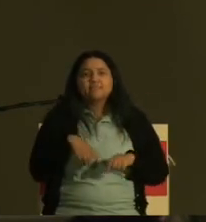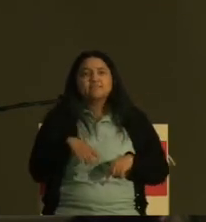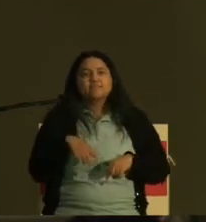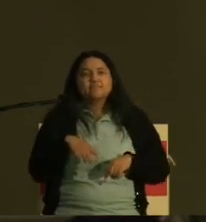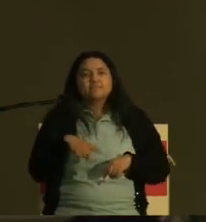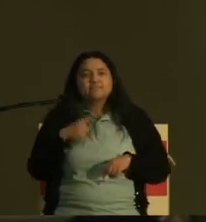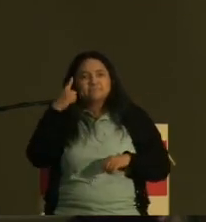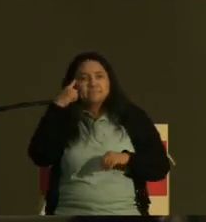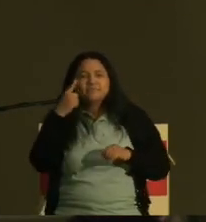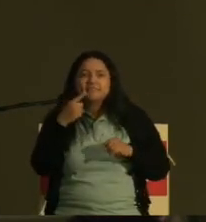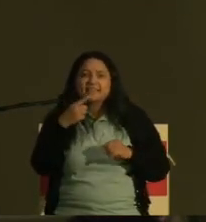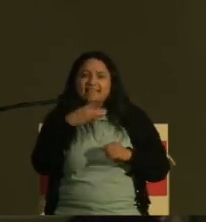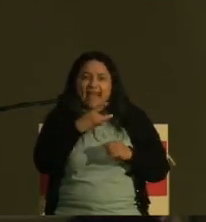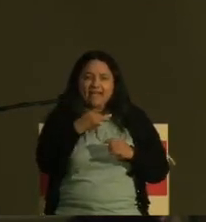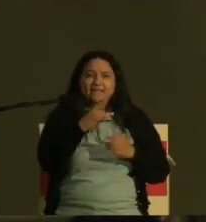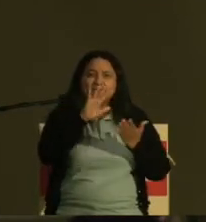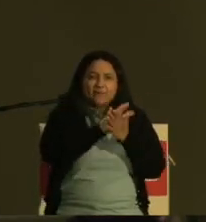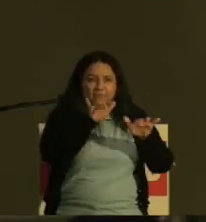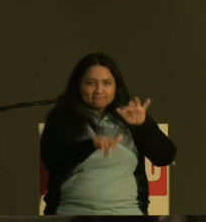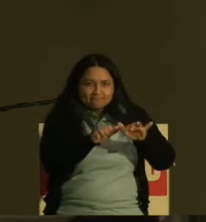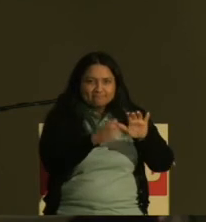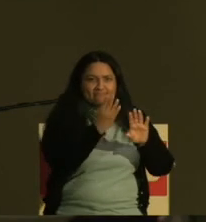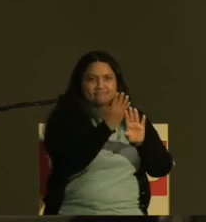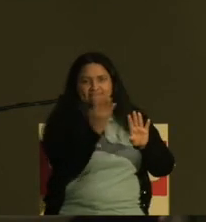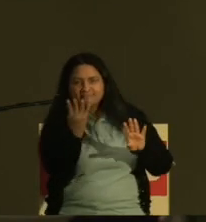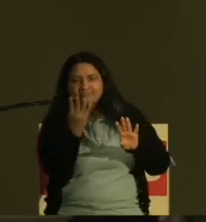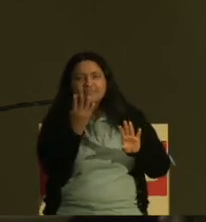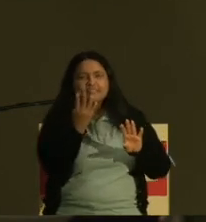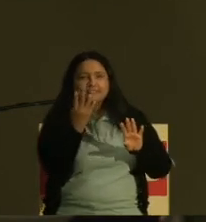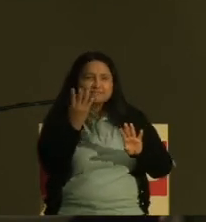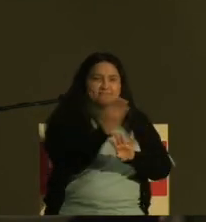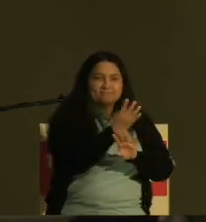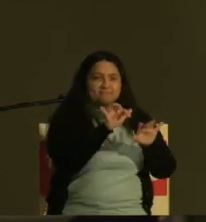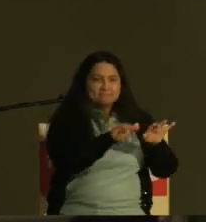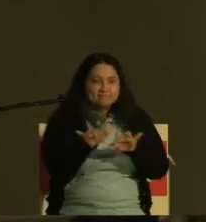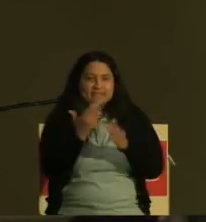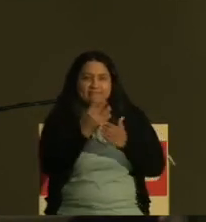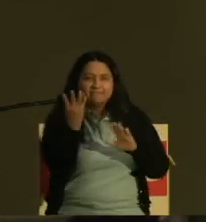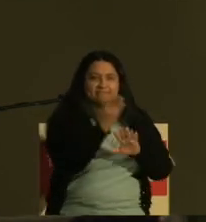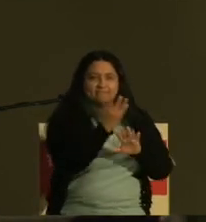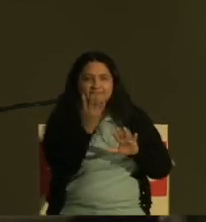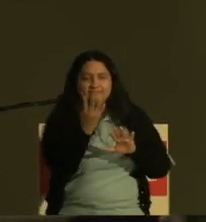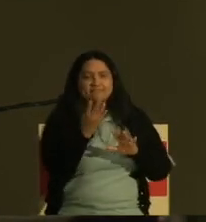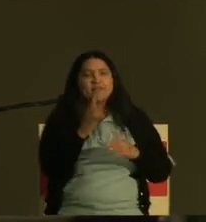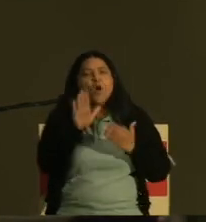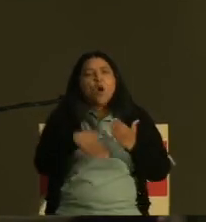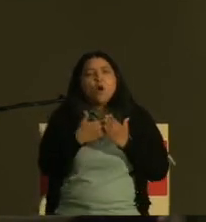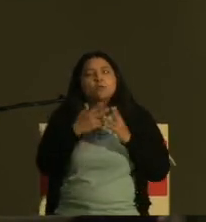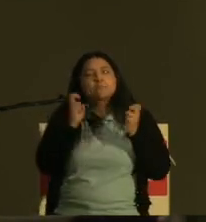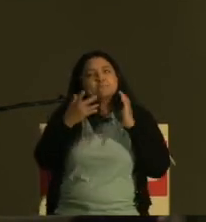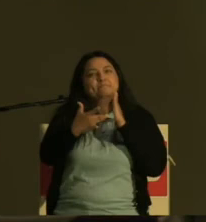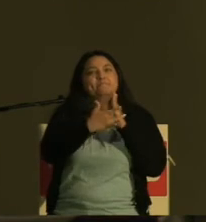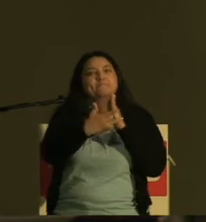volver a pasar la página, llenarse de tinta, o sea, toda la parte artesanal las teclas, ¿no? Porque yo escribo